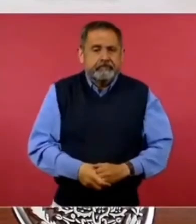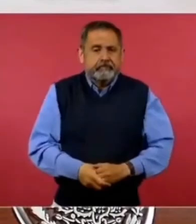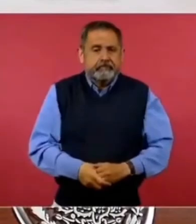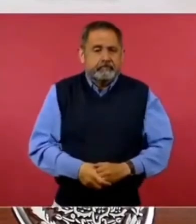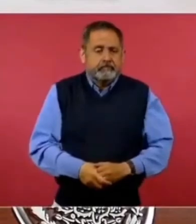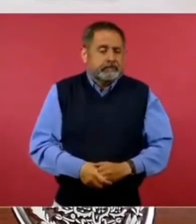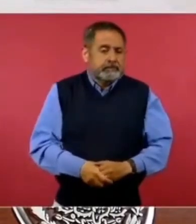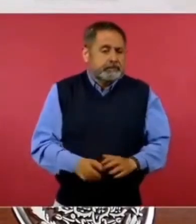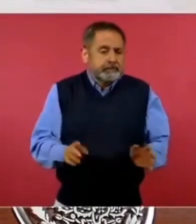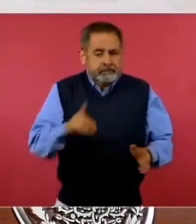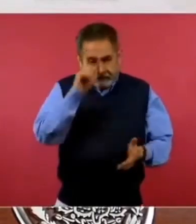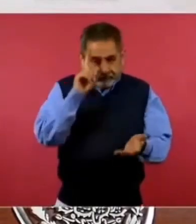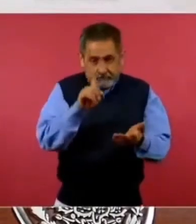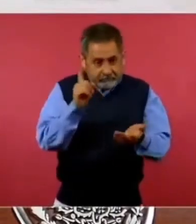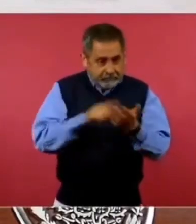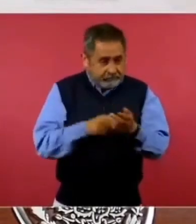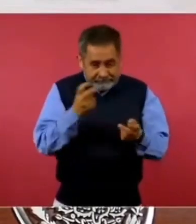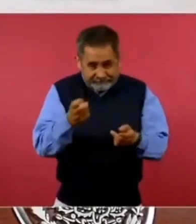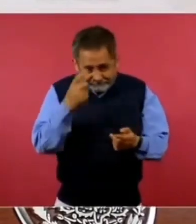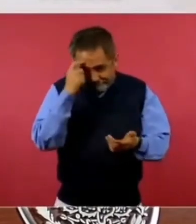y no creo que sea eso, pues.